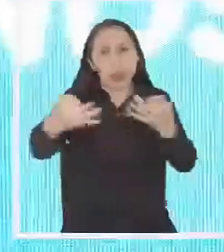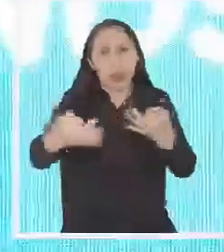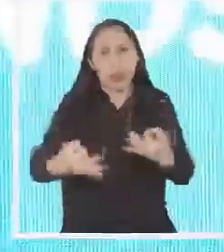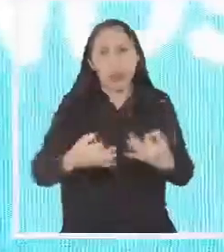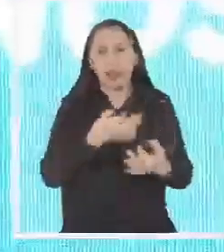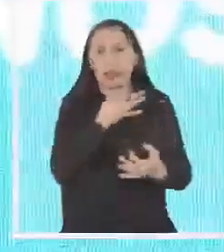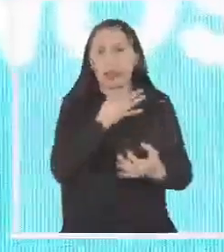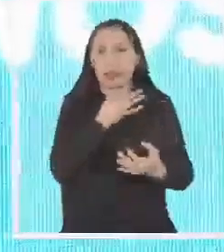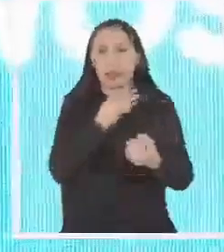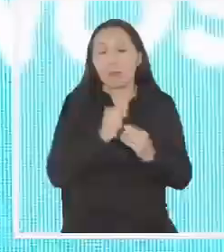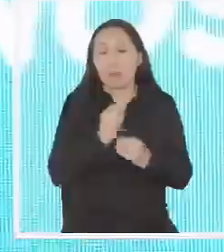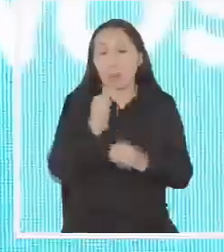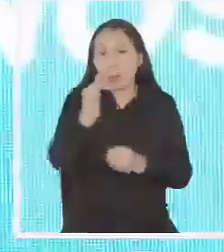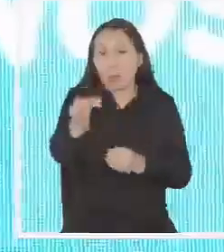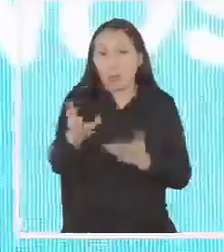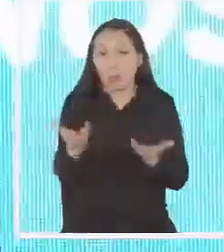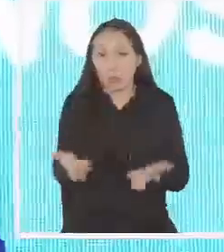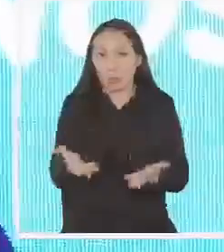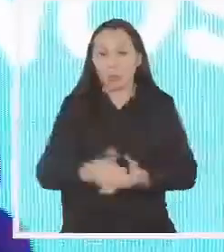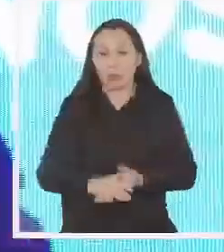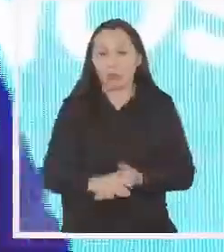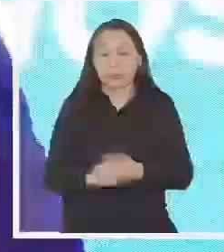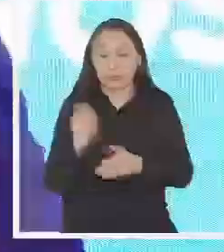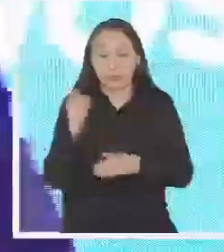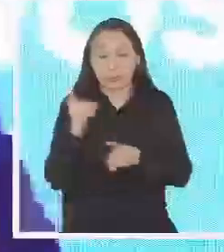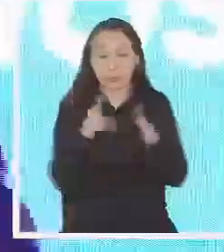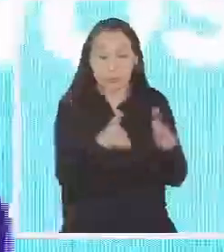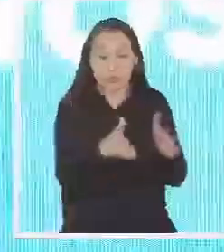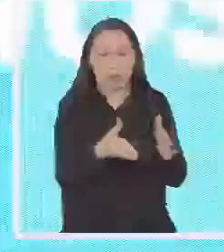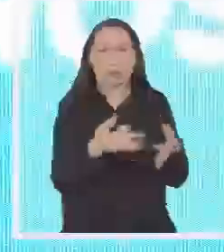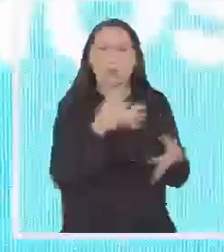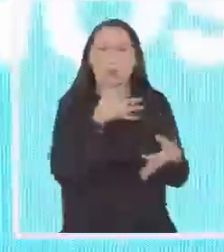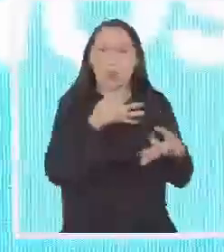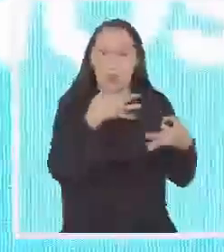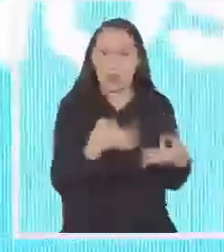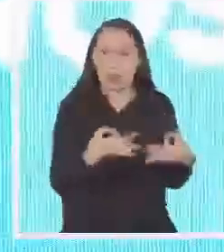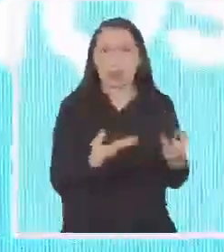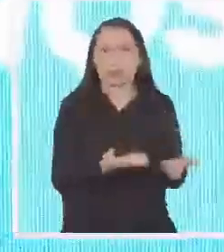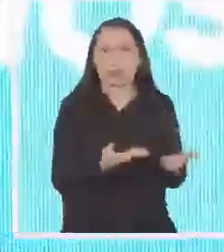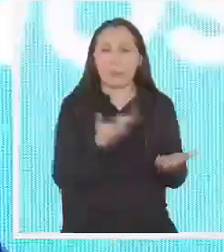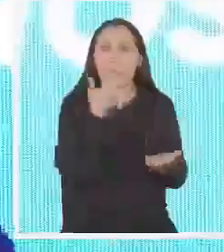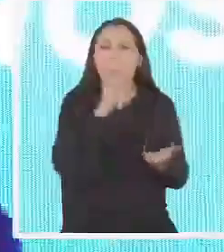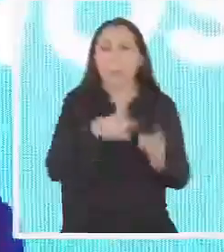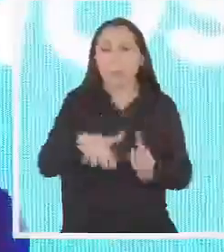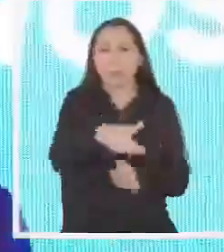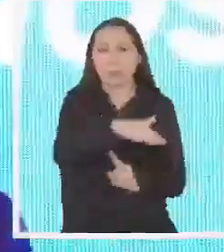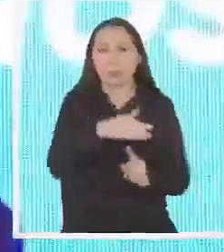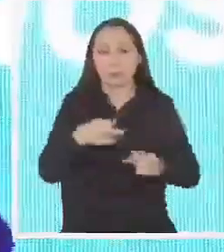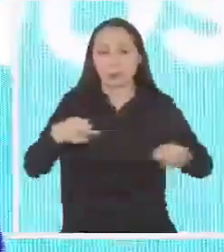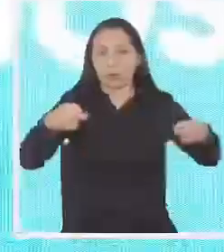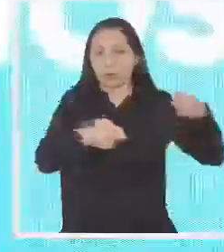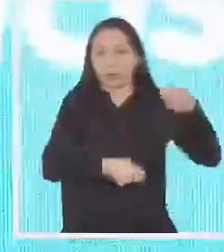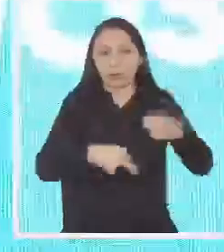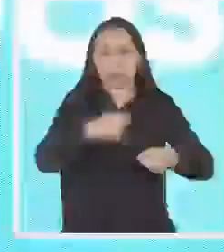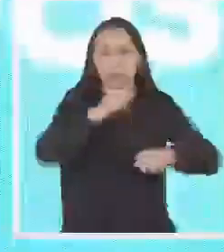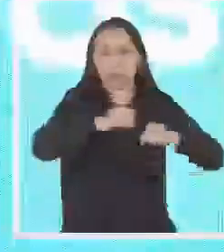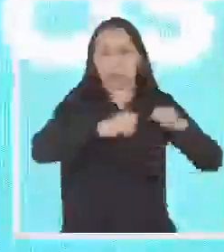garantías de largo plazo, en donde, por una parte, garanticemos mejores condiciones para la inversión